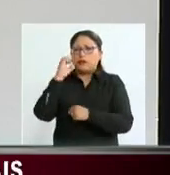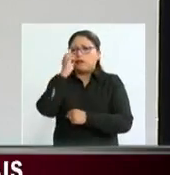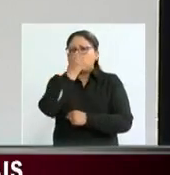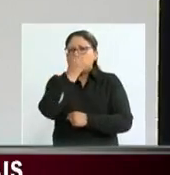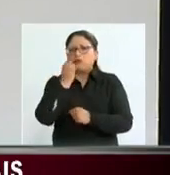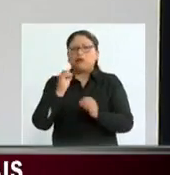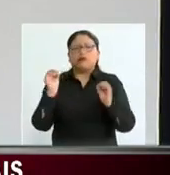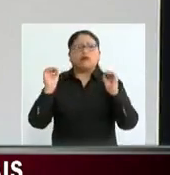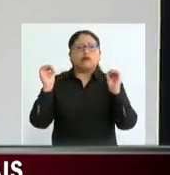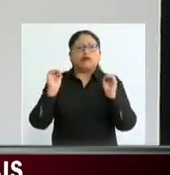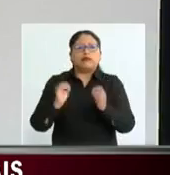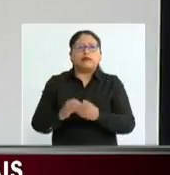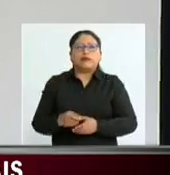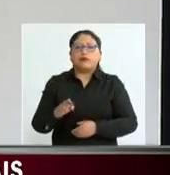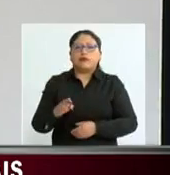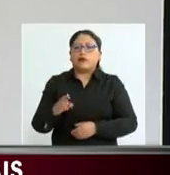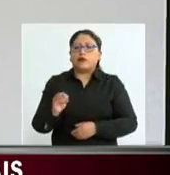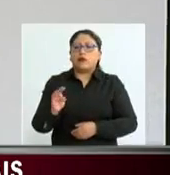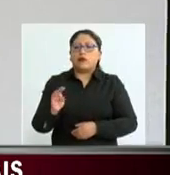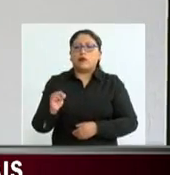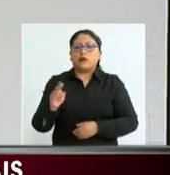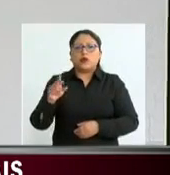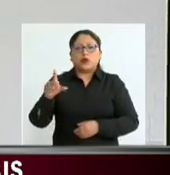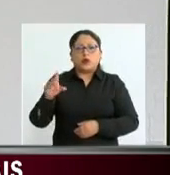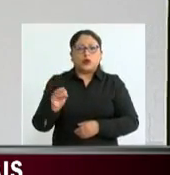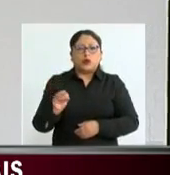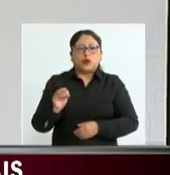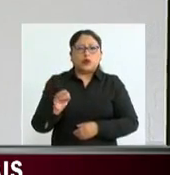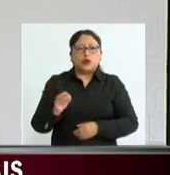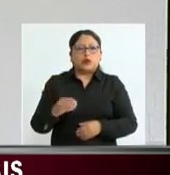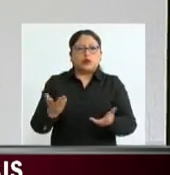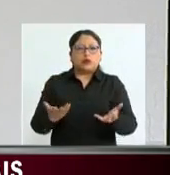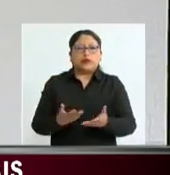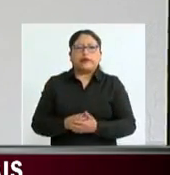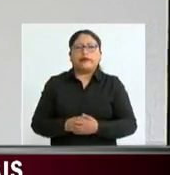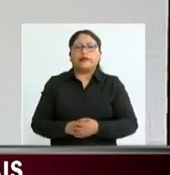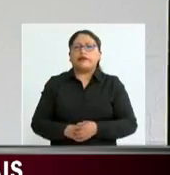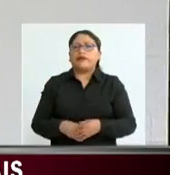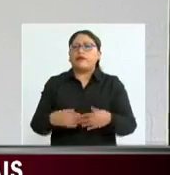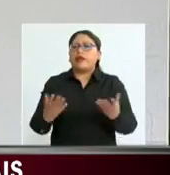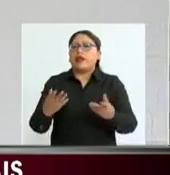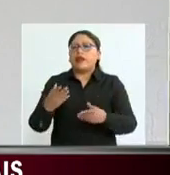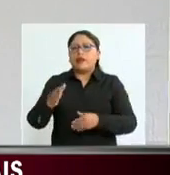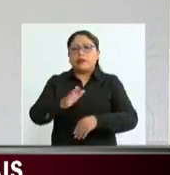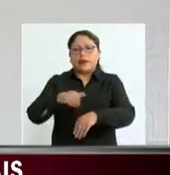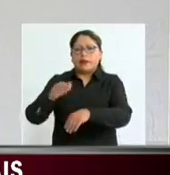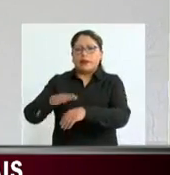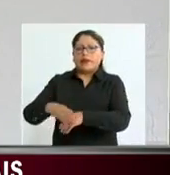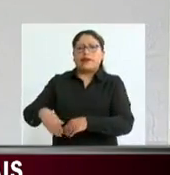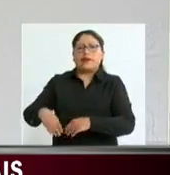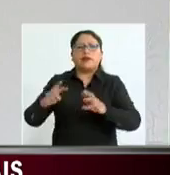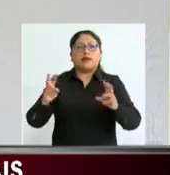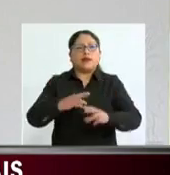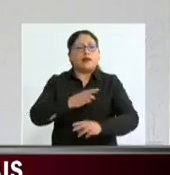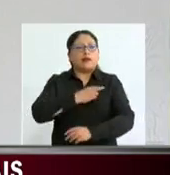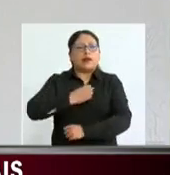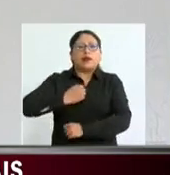Rómulo Calvo dice que se juegan su última carta con el paro y llama a las Fuerzas Armadas a